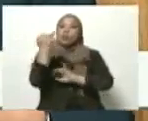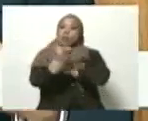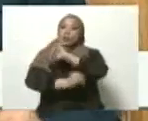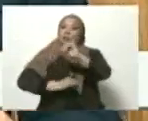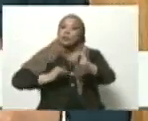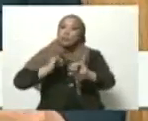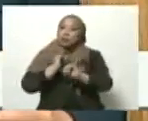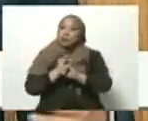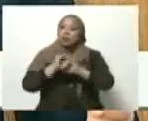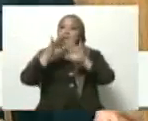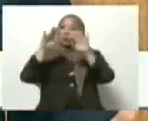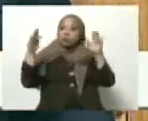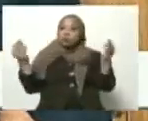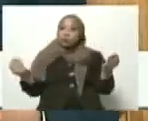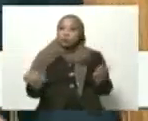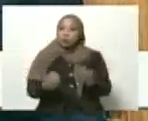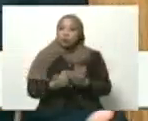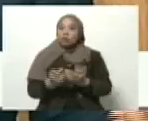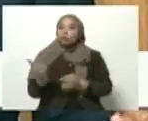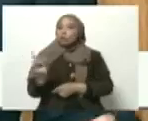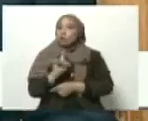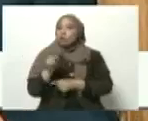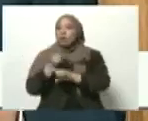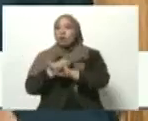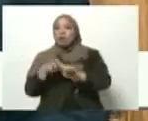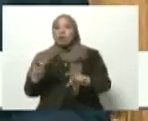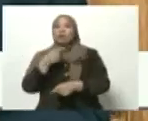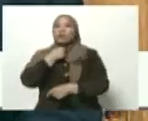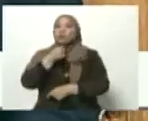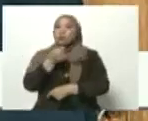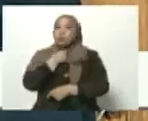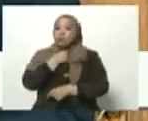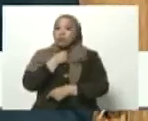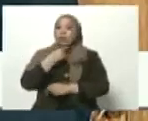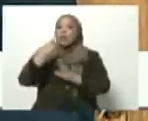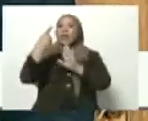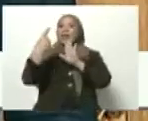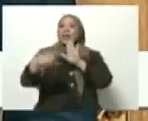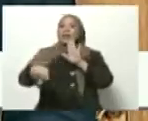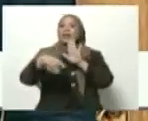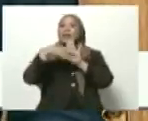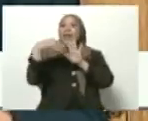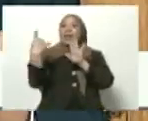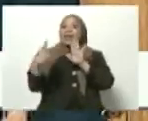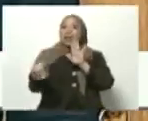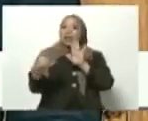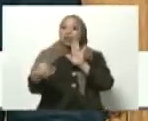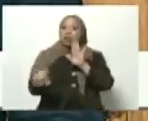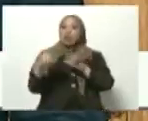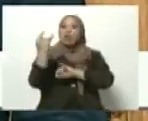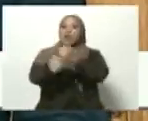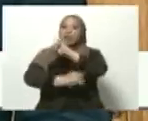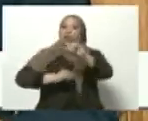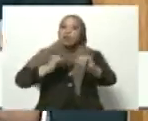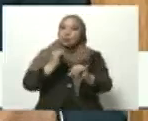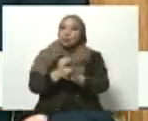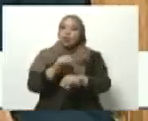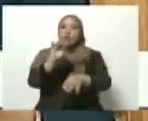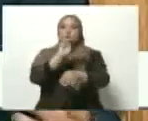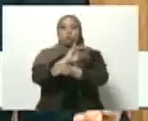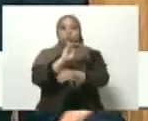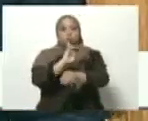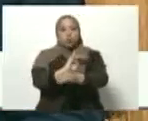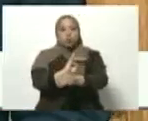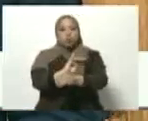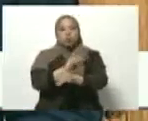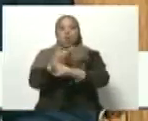un orden mundial basado en el derecho internacional. Eso es lo que nos gusta a todos. El derecho internacional es la protección de los países pequeños, de los países sin grandes fuerzas. Es